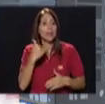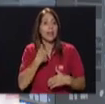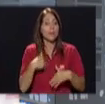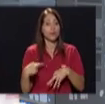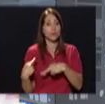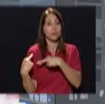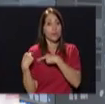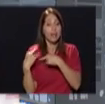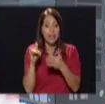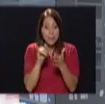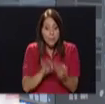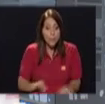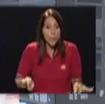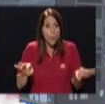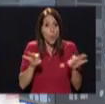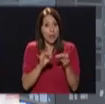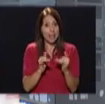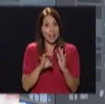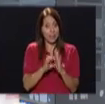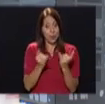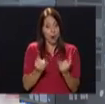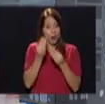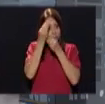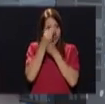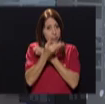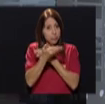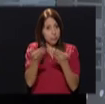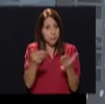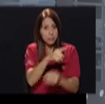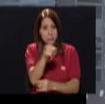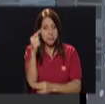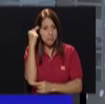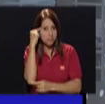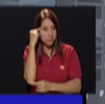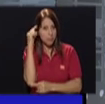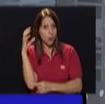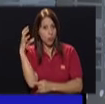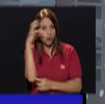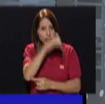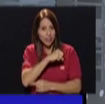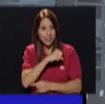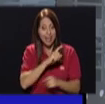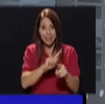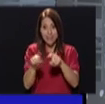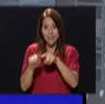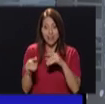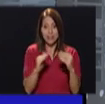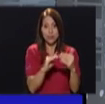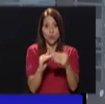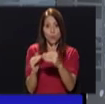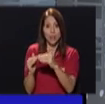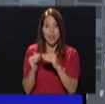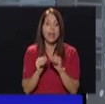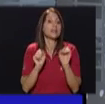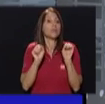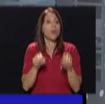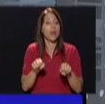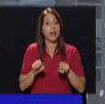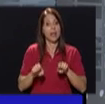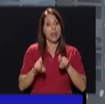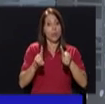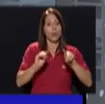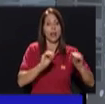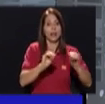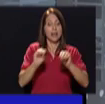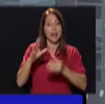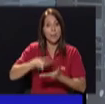responsabilidad. Es importante espacios como este para que la gente tome conciencia, y sobre todo pues que en las diferentes comunidades pues la gente procure